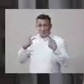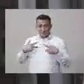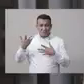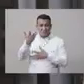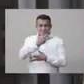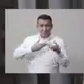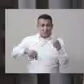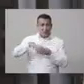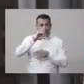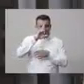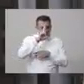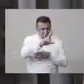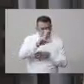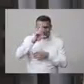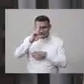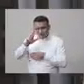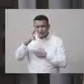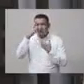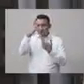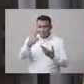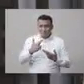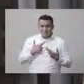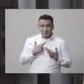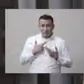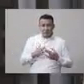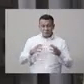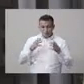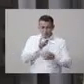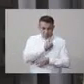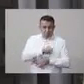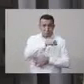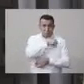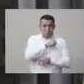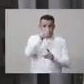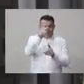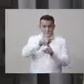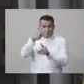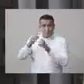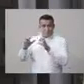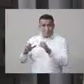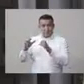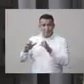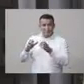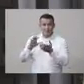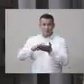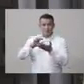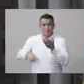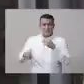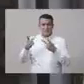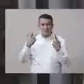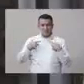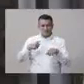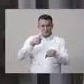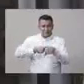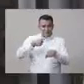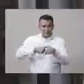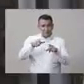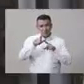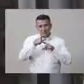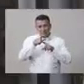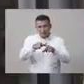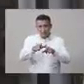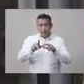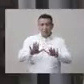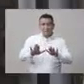Tampoco los lamentables fallecimientos que suman ya 95 y que de haber prevalecido la prudencia, la